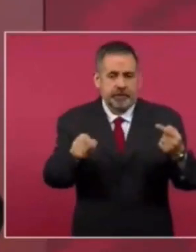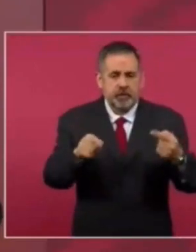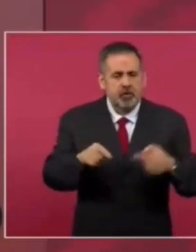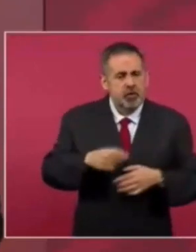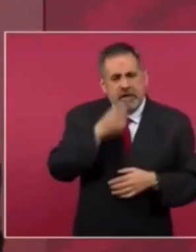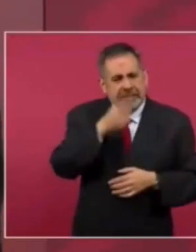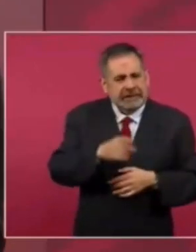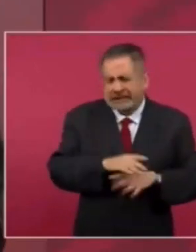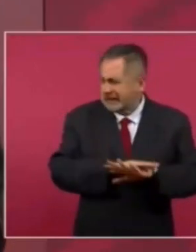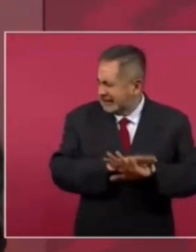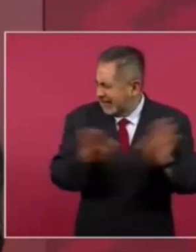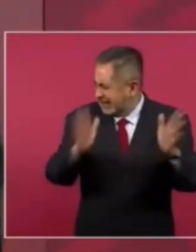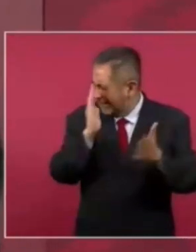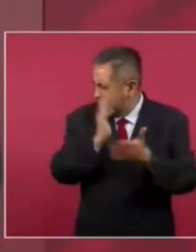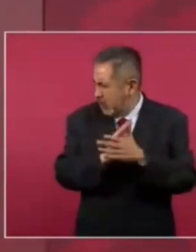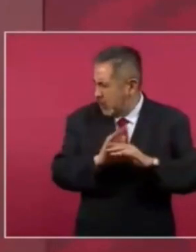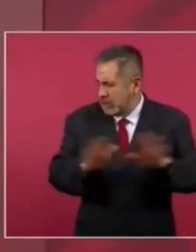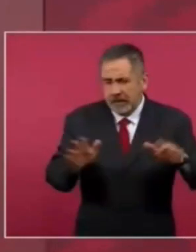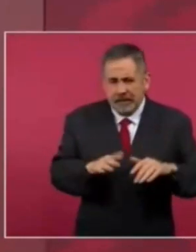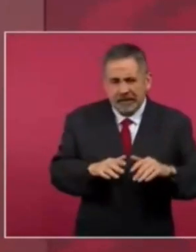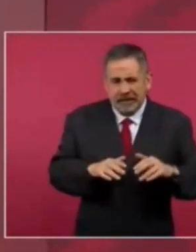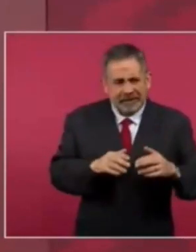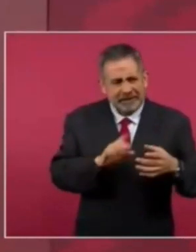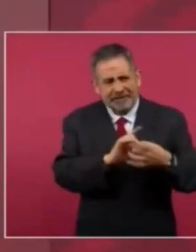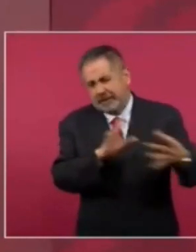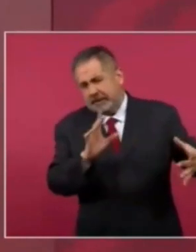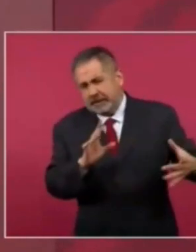yo dije, voy a romper eso.